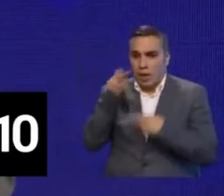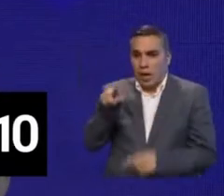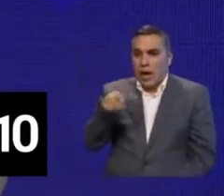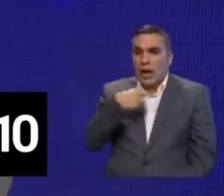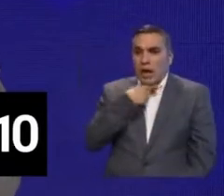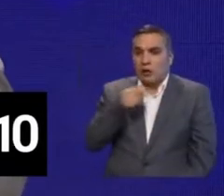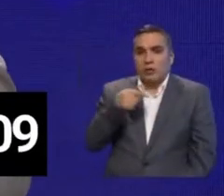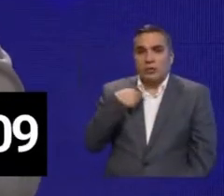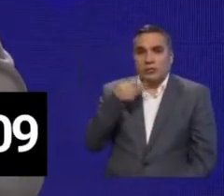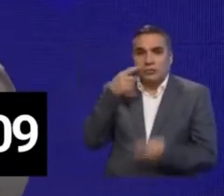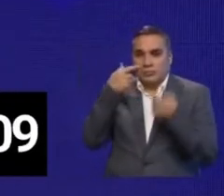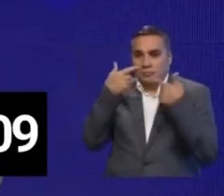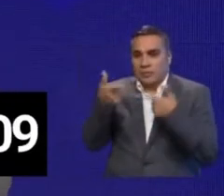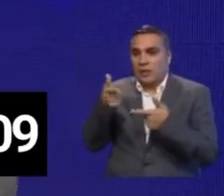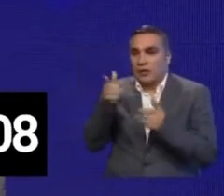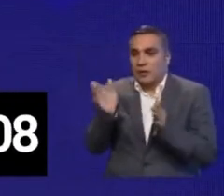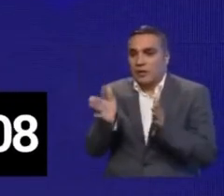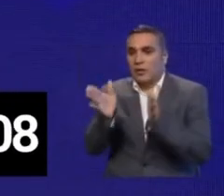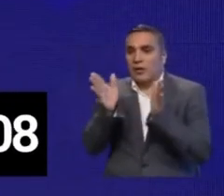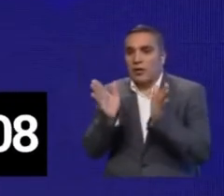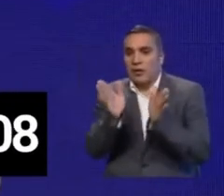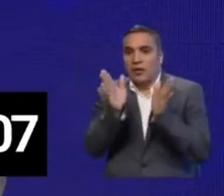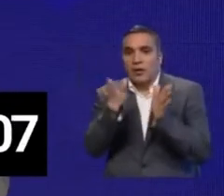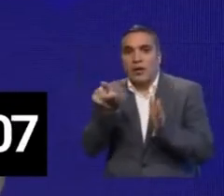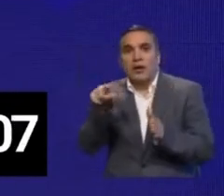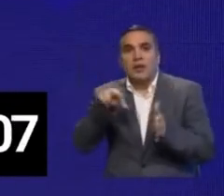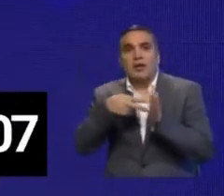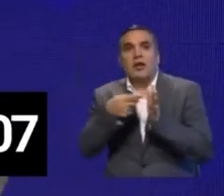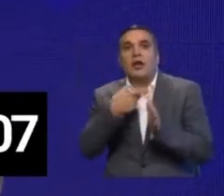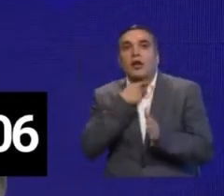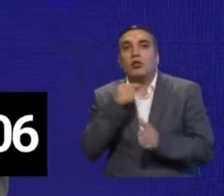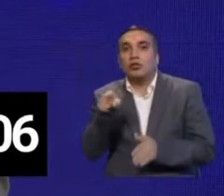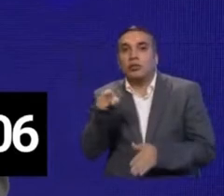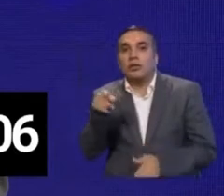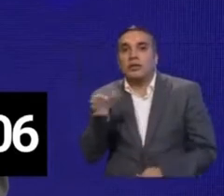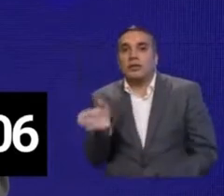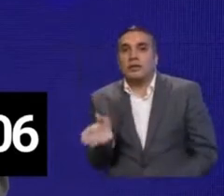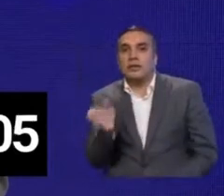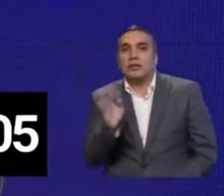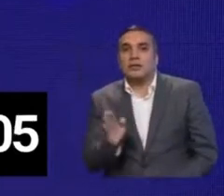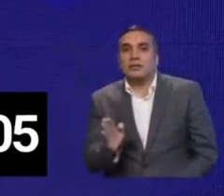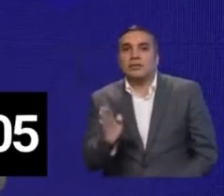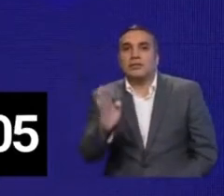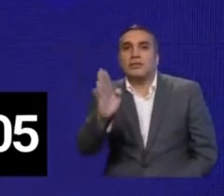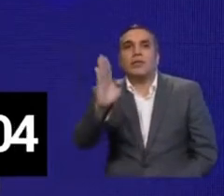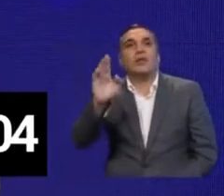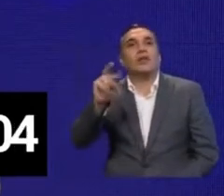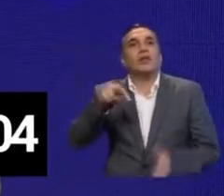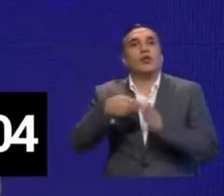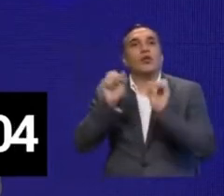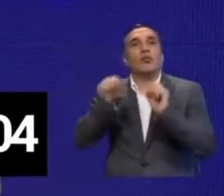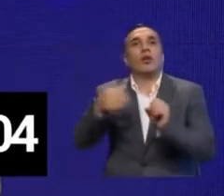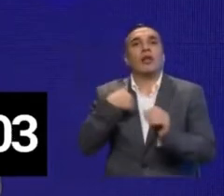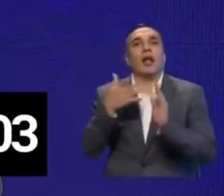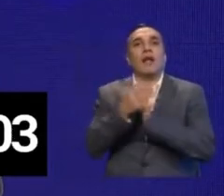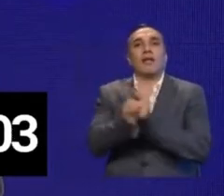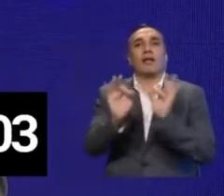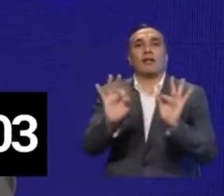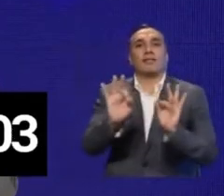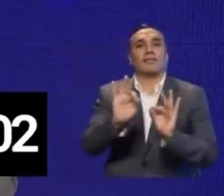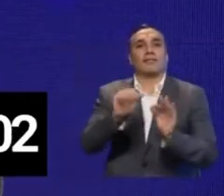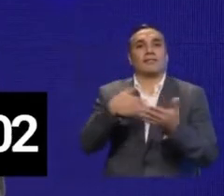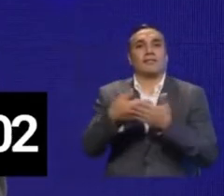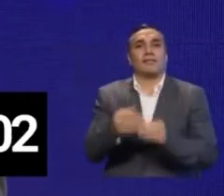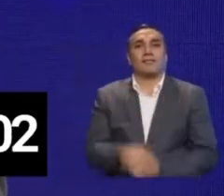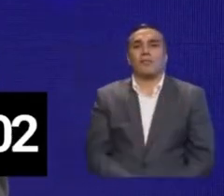secundaria. Esta persona va a estar ávida, según su vocación, de obtener conocimiento literario. Va a estar ávida de obtener conocimientos formales.